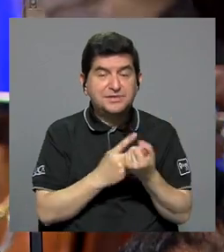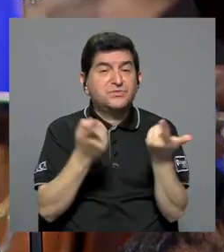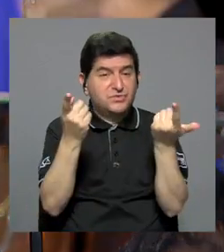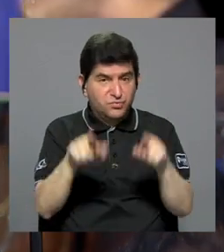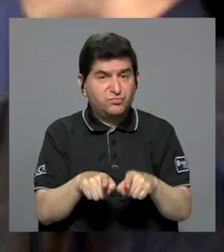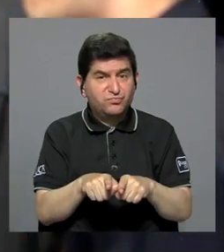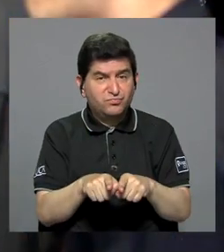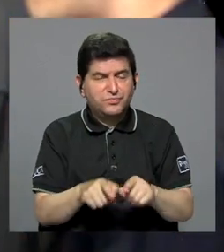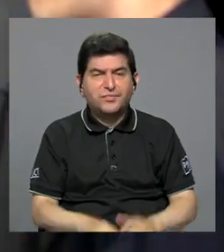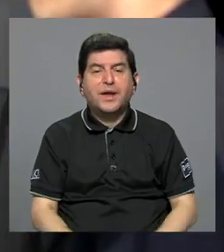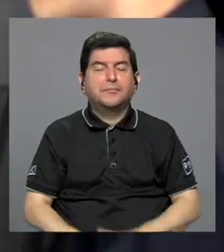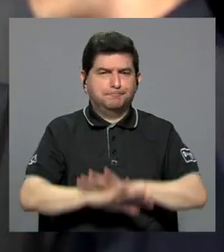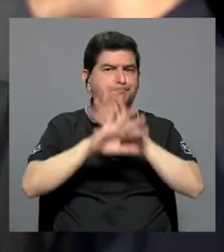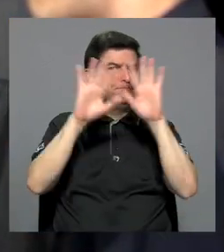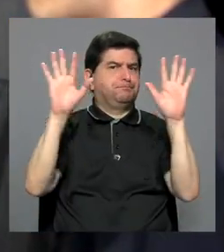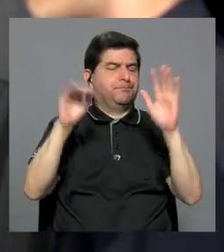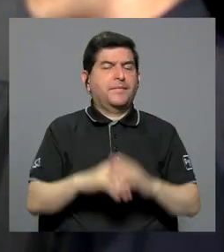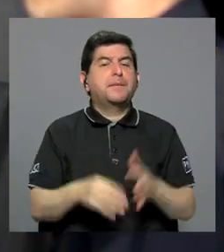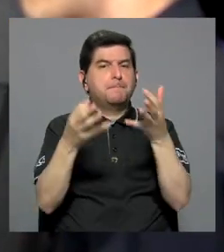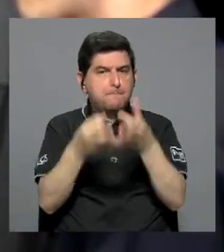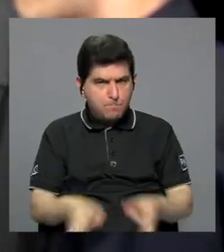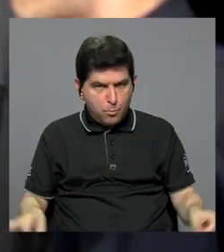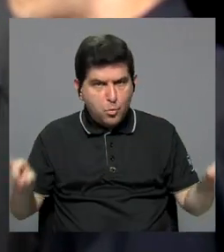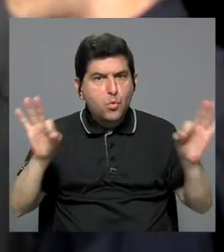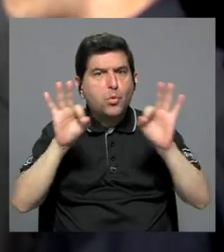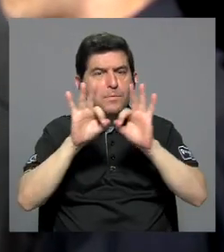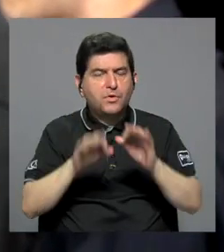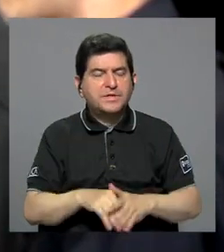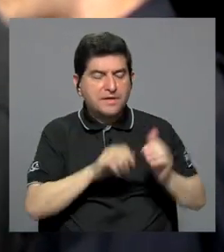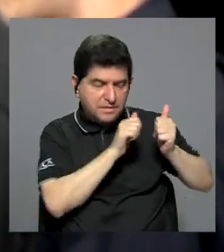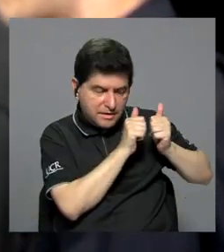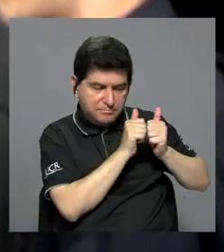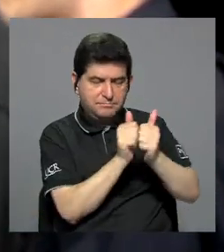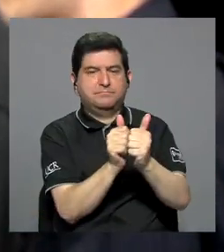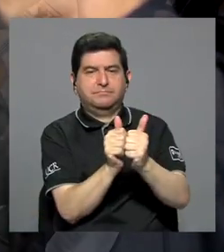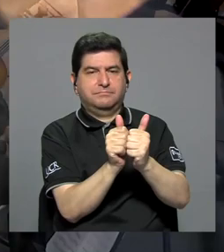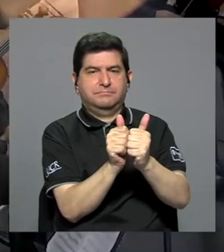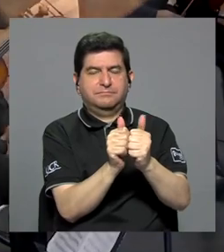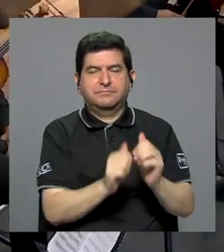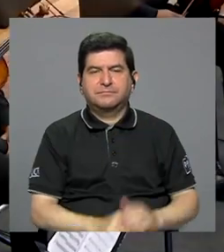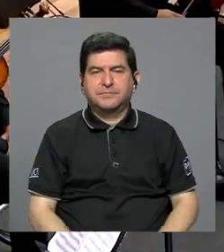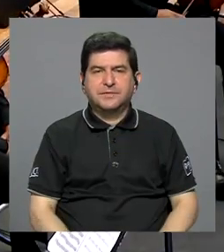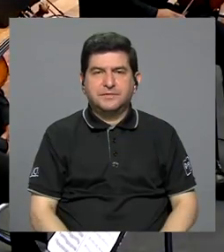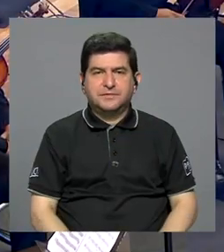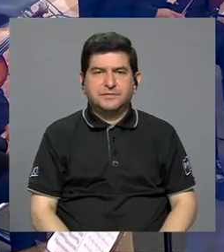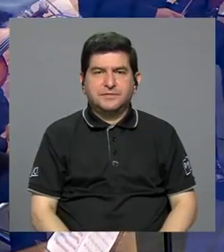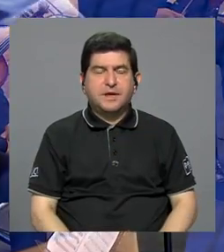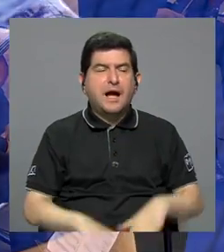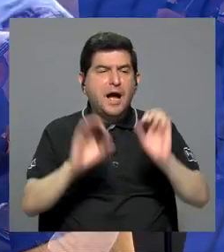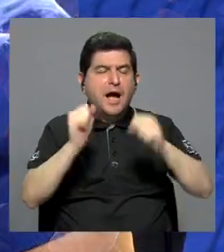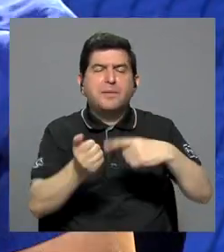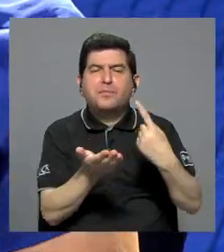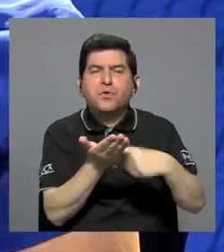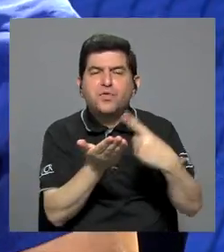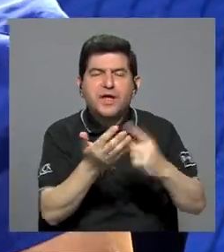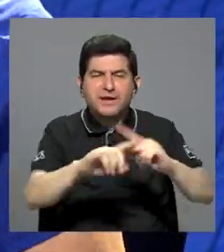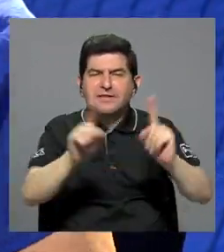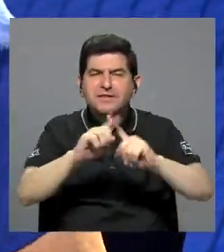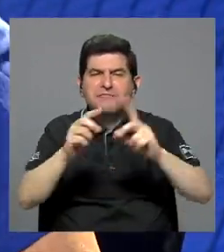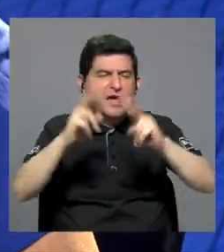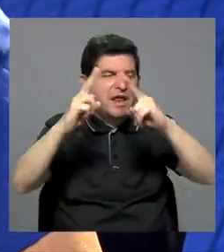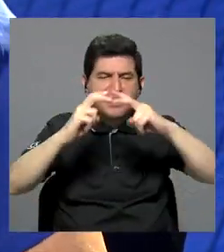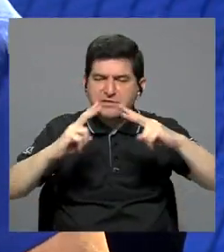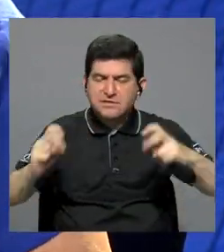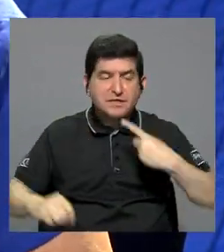pasa. Entonces, claro, es muy importante el acompañamiento a eso, a discutir las distintas